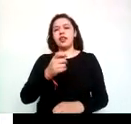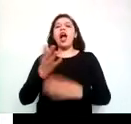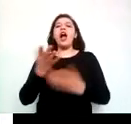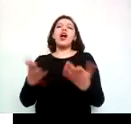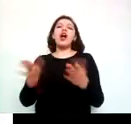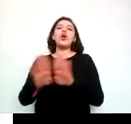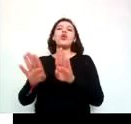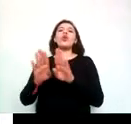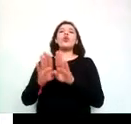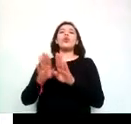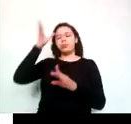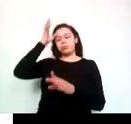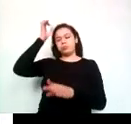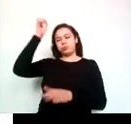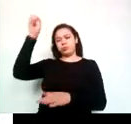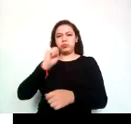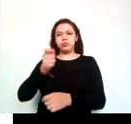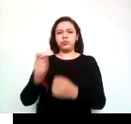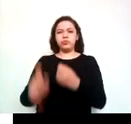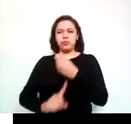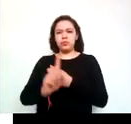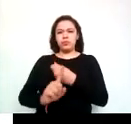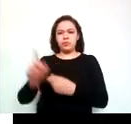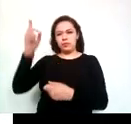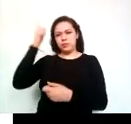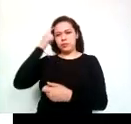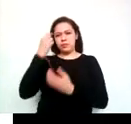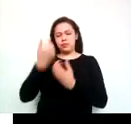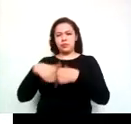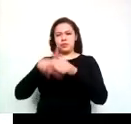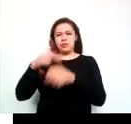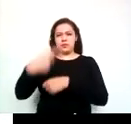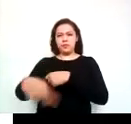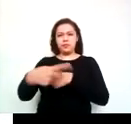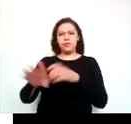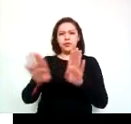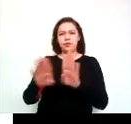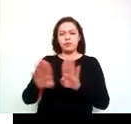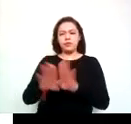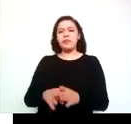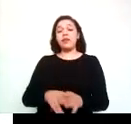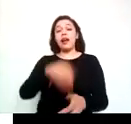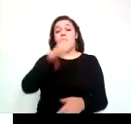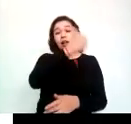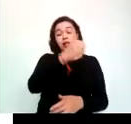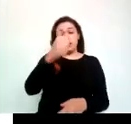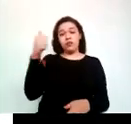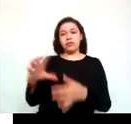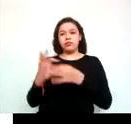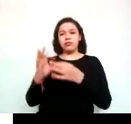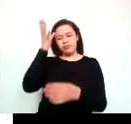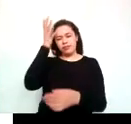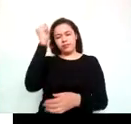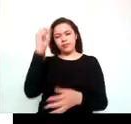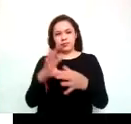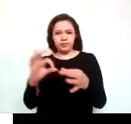se definen los factores de riesgo psicosocial. Vamos a entrar a hablar para cada uno de ellos y empezar a definirlos.